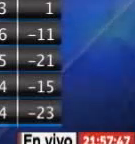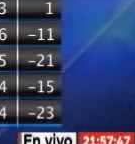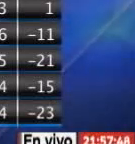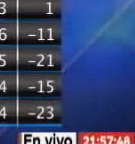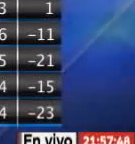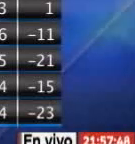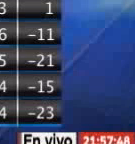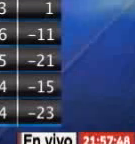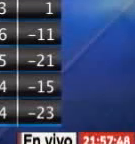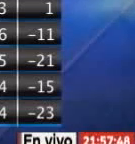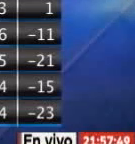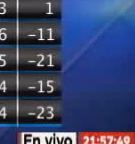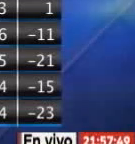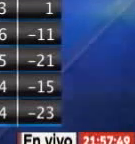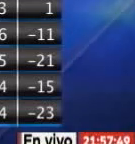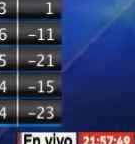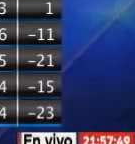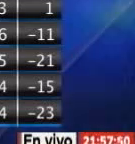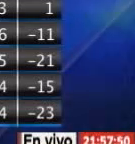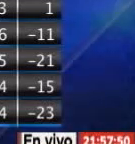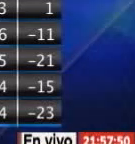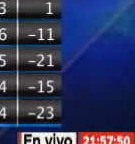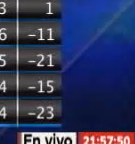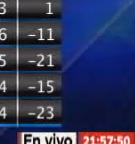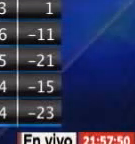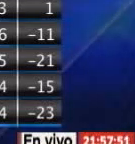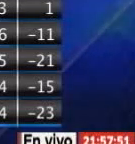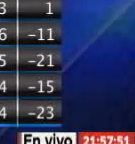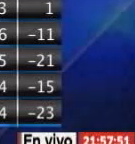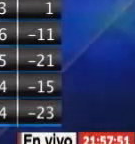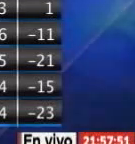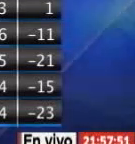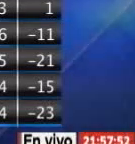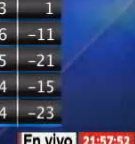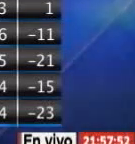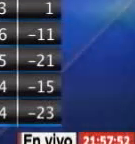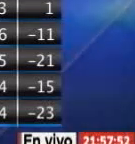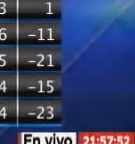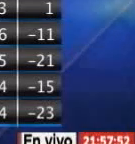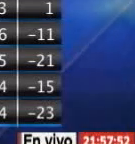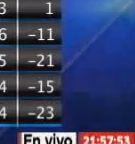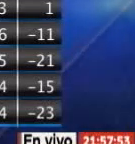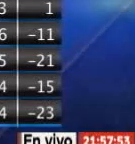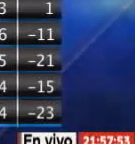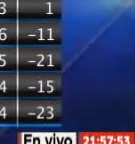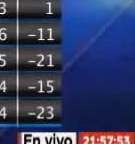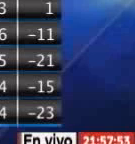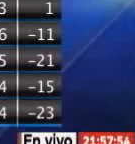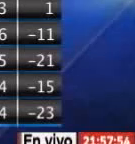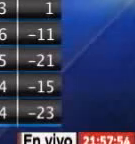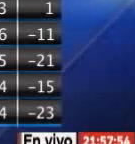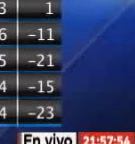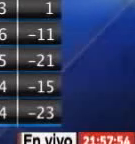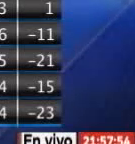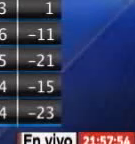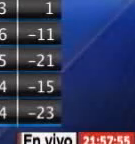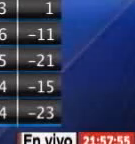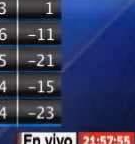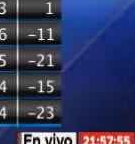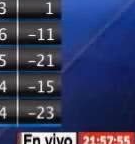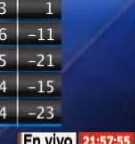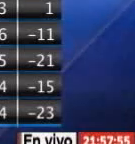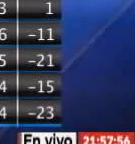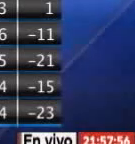al igual que Liga de Quito. Sexto aparece el Deportivo Cuenca con los mismos 29, pero con menor gol diferencia, con 6. Séptimo aparece Independiente